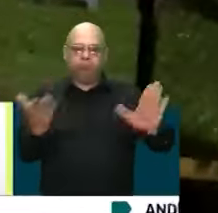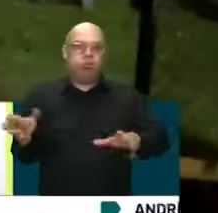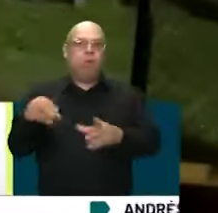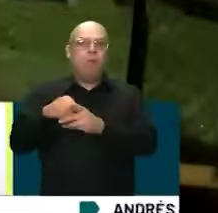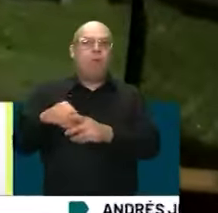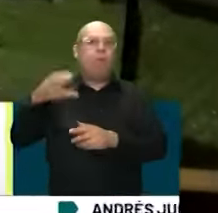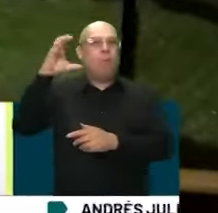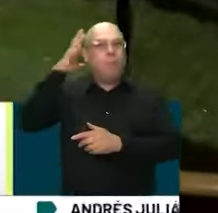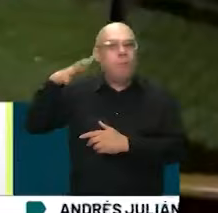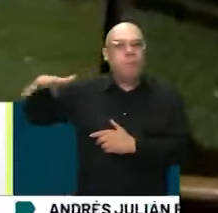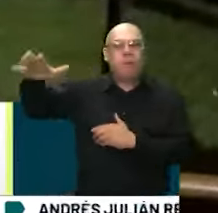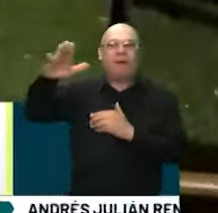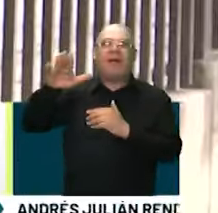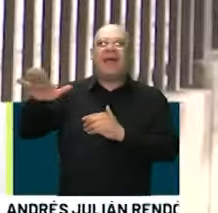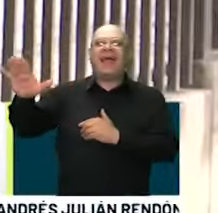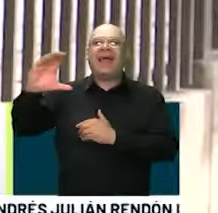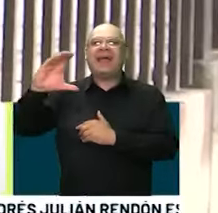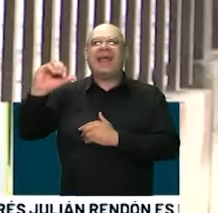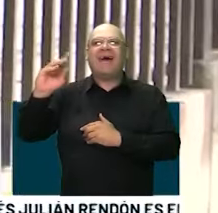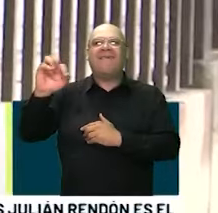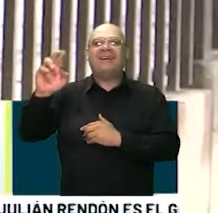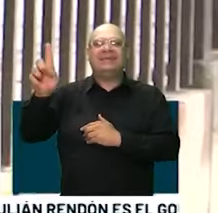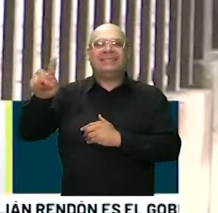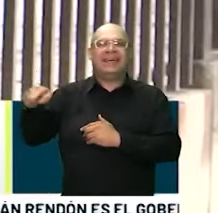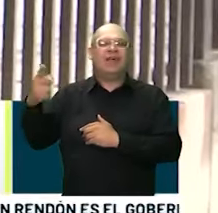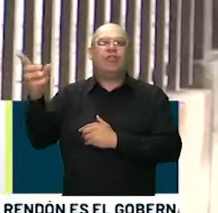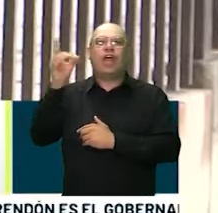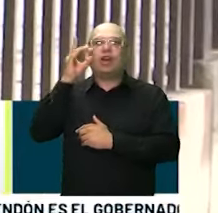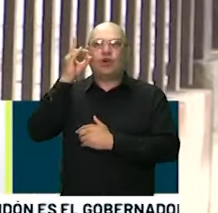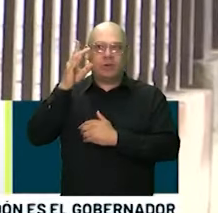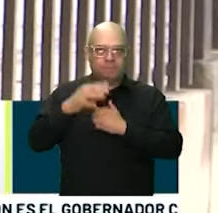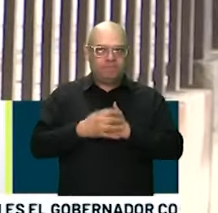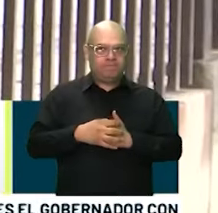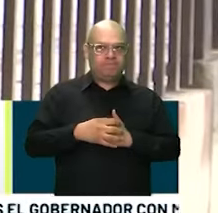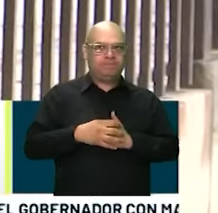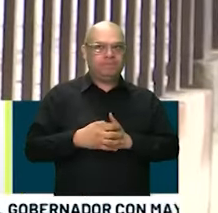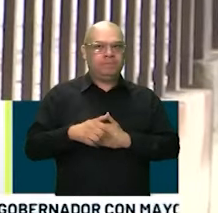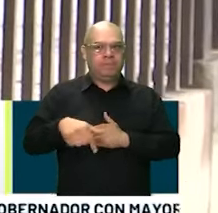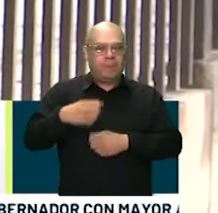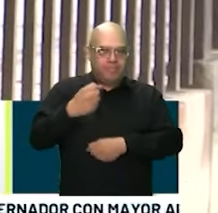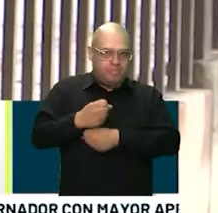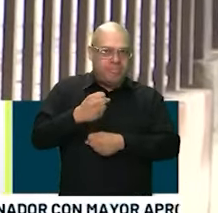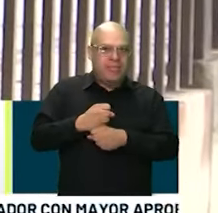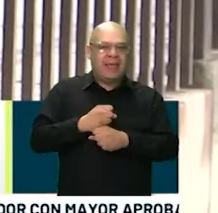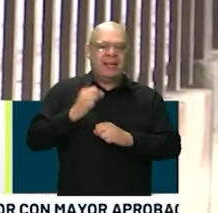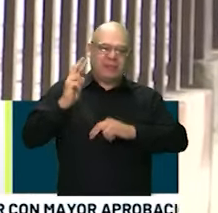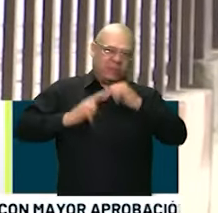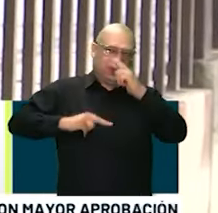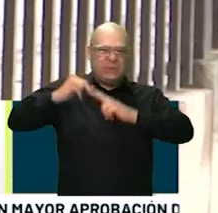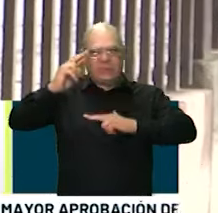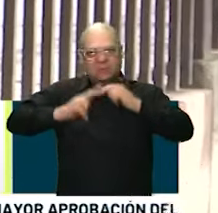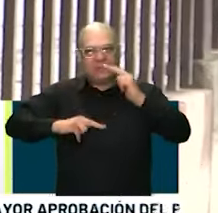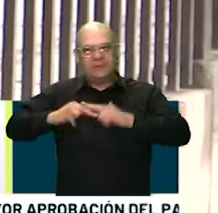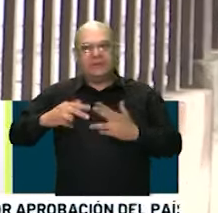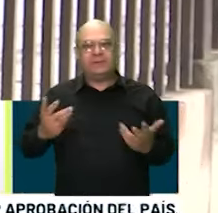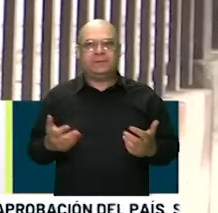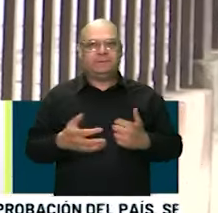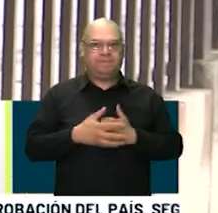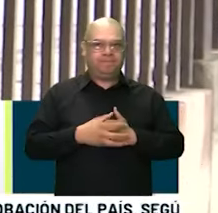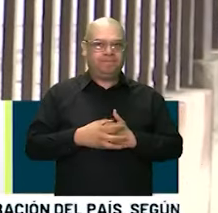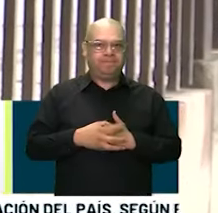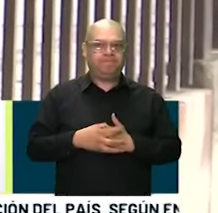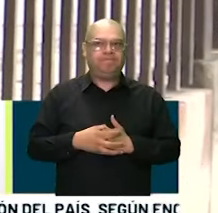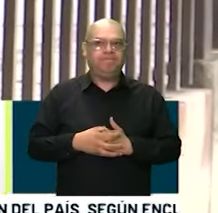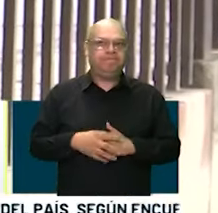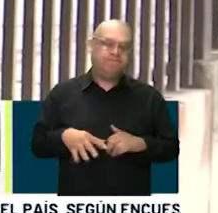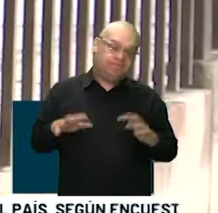en la vereda Cabeceras de Río Negro. Acá trabajó en la bañilería, que era lo que estaba trabajando. Y no, nada, él